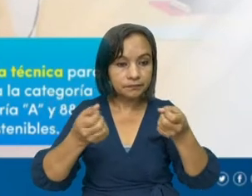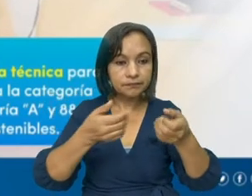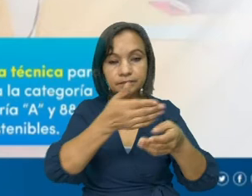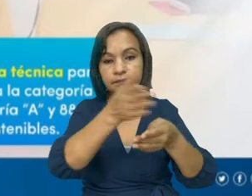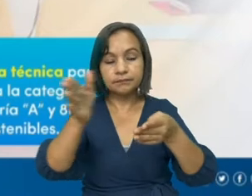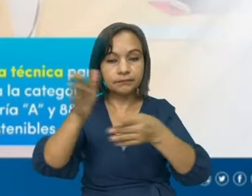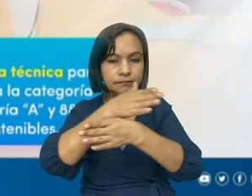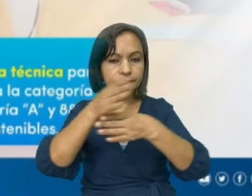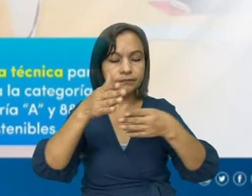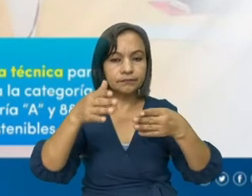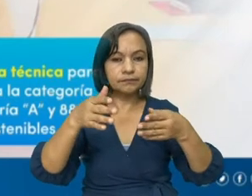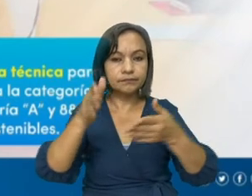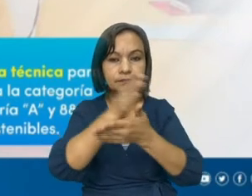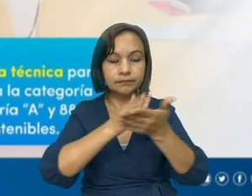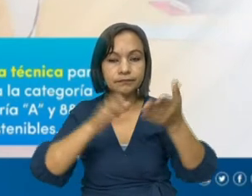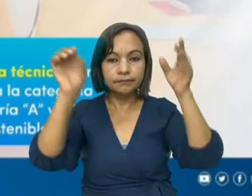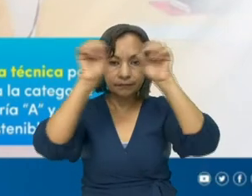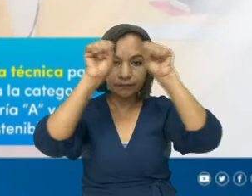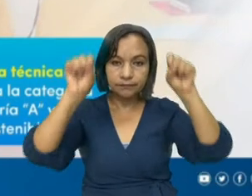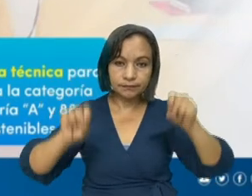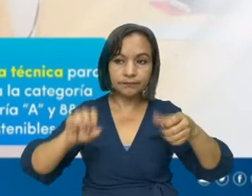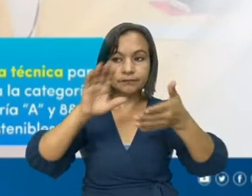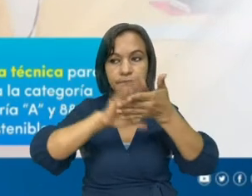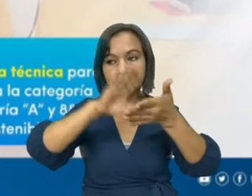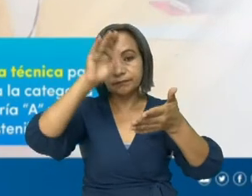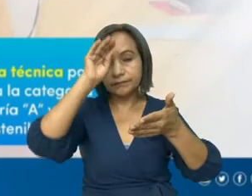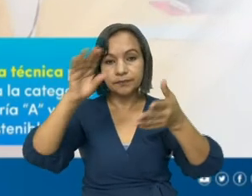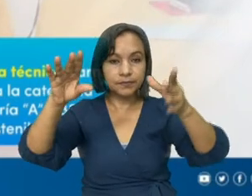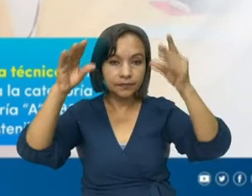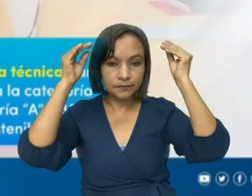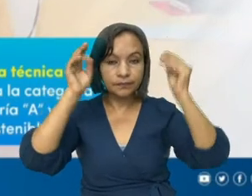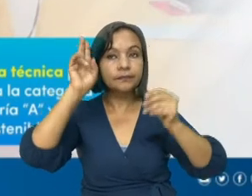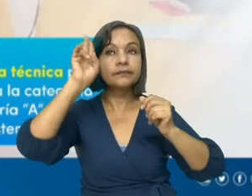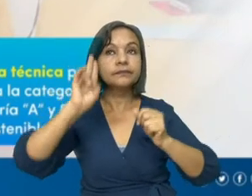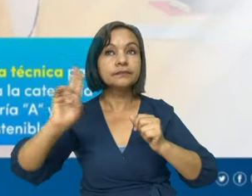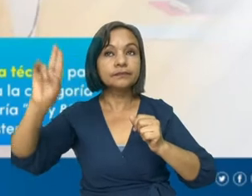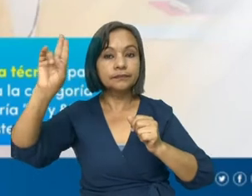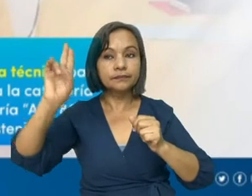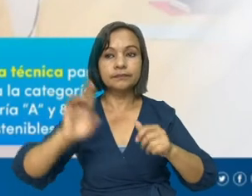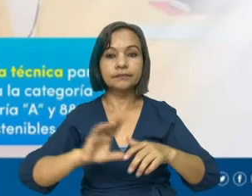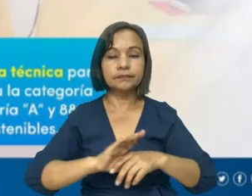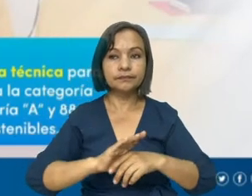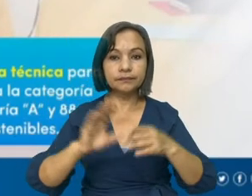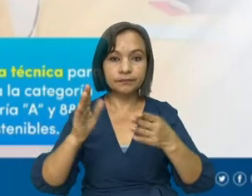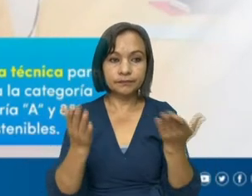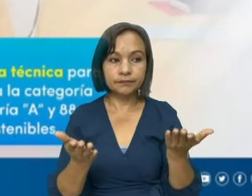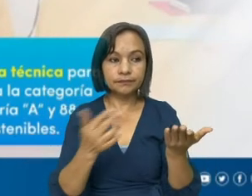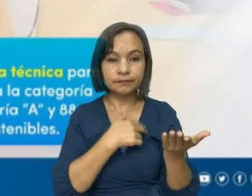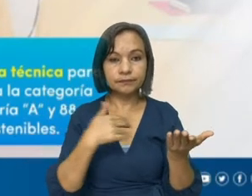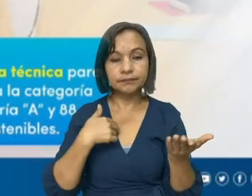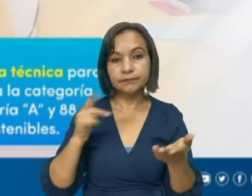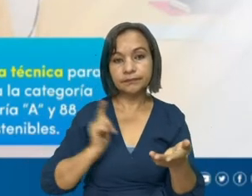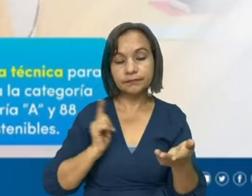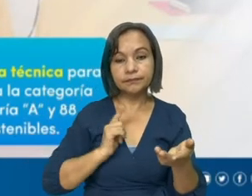veces, en la mayoría de los casos, las capacitaciones, cursos con las universidades, etcétera. Entonces,